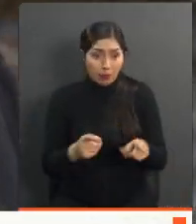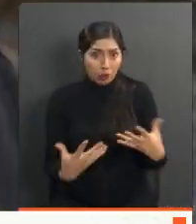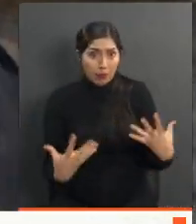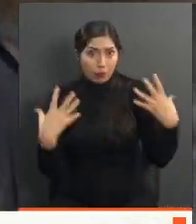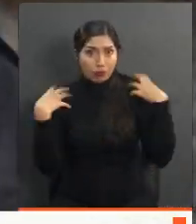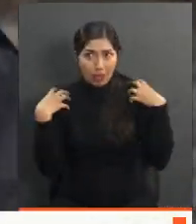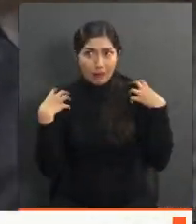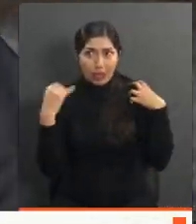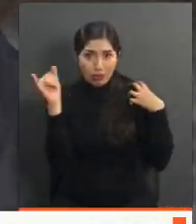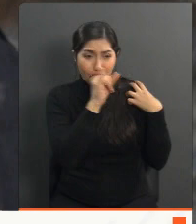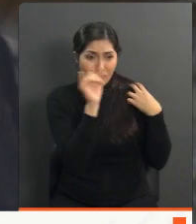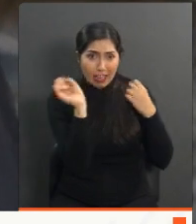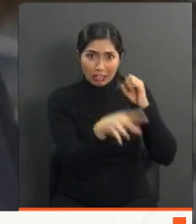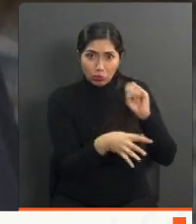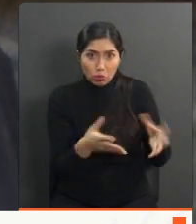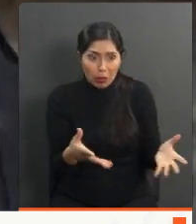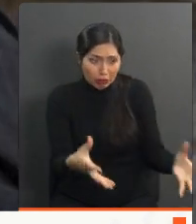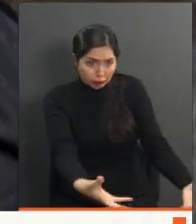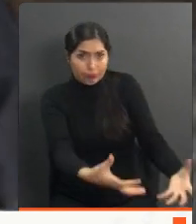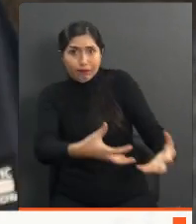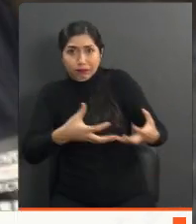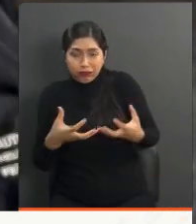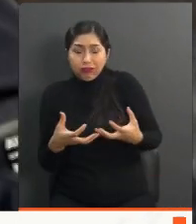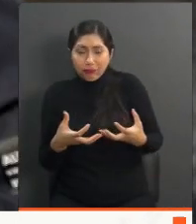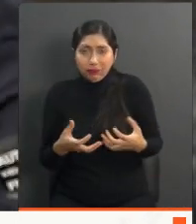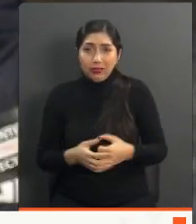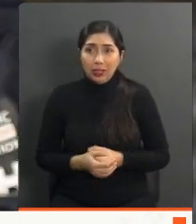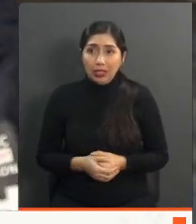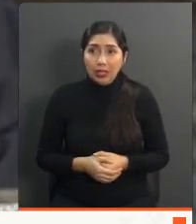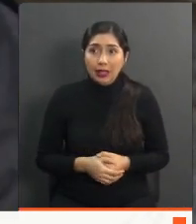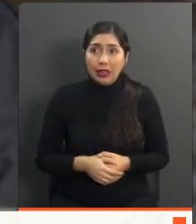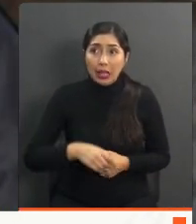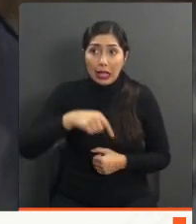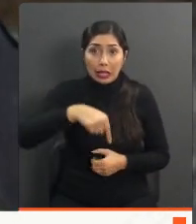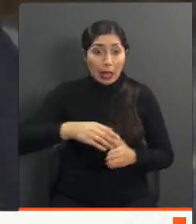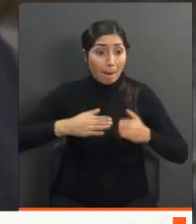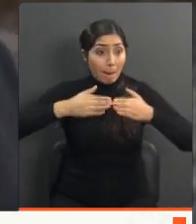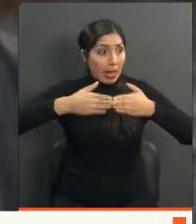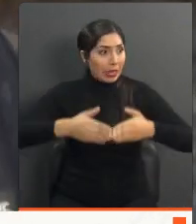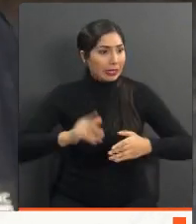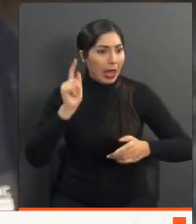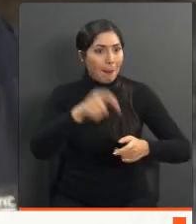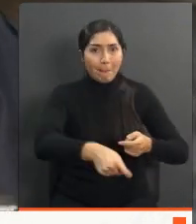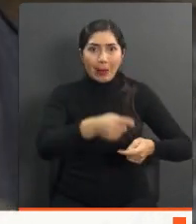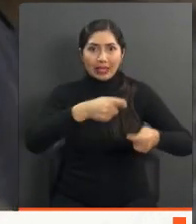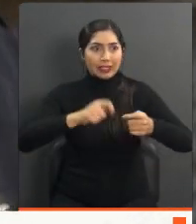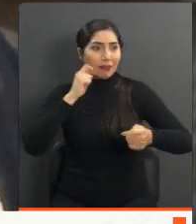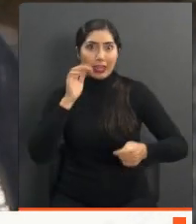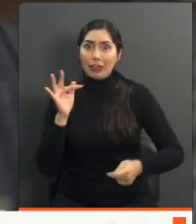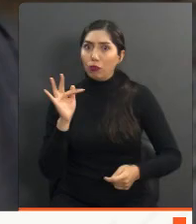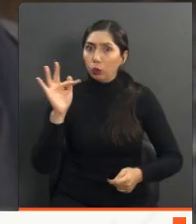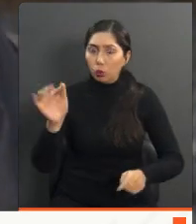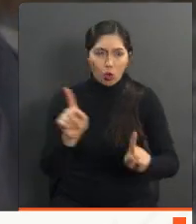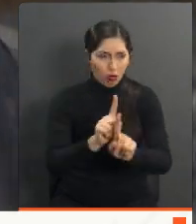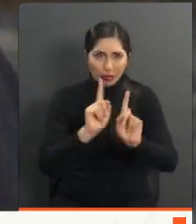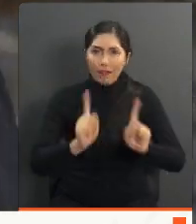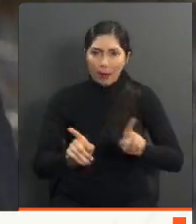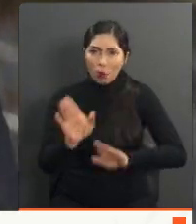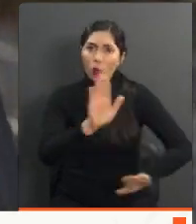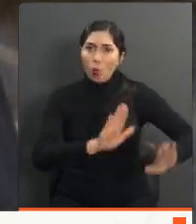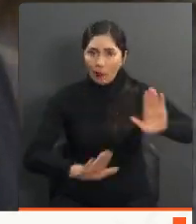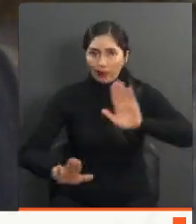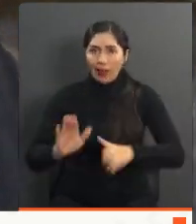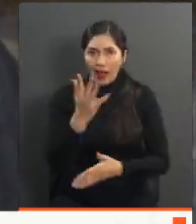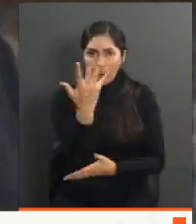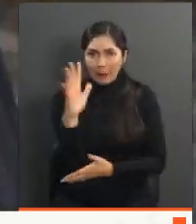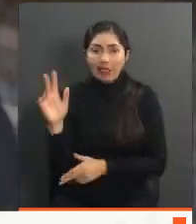esta industria no se va no no no no va a ser la industrial futuro que es con la tenemos todo nuestro proceso de manera sustentable y el tema